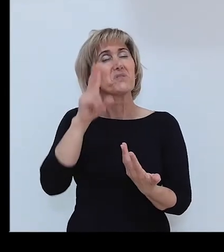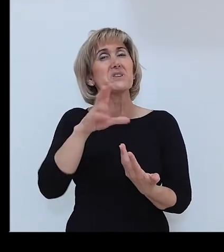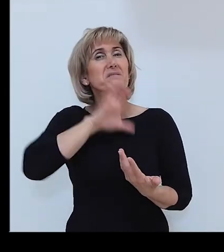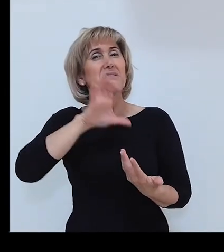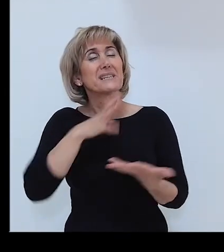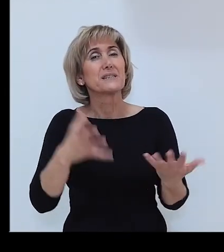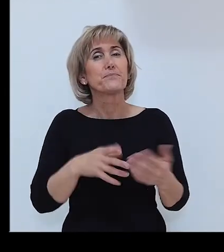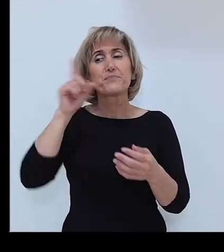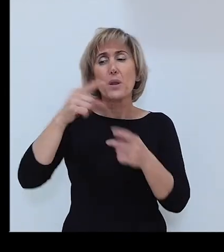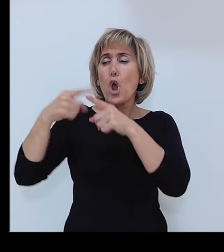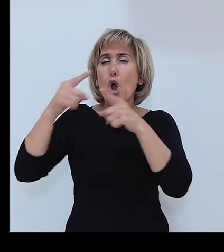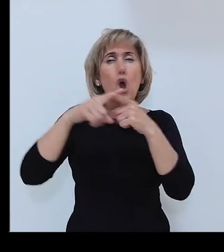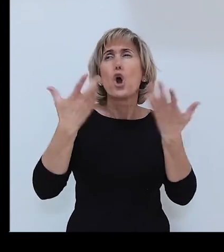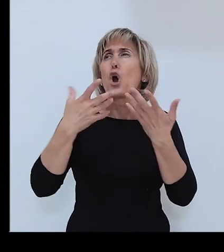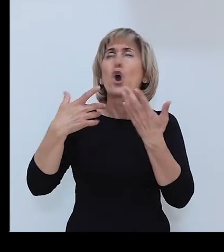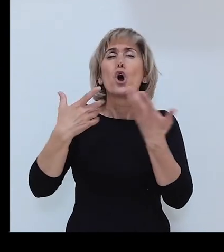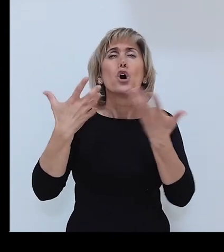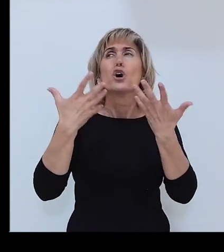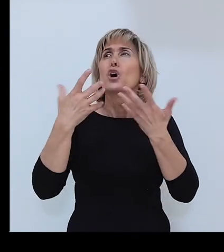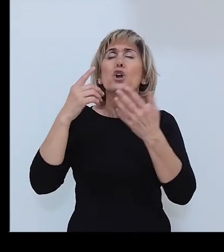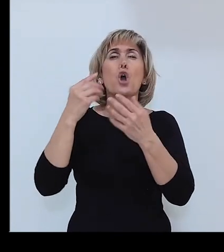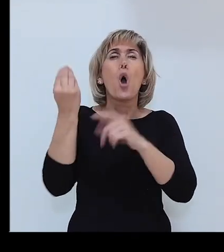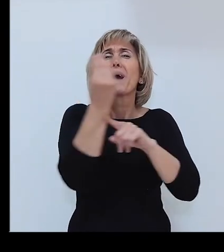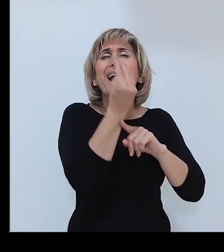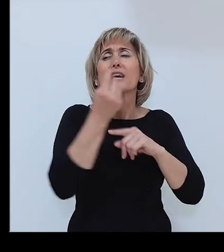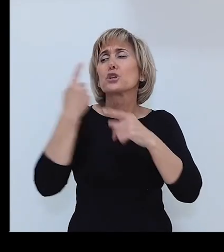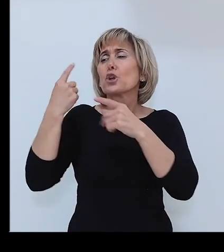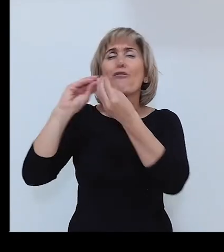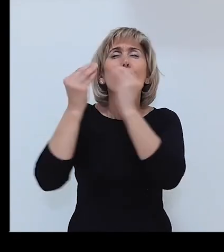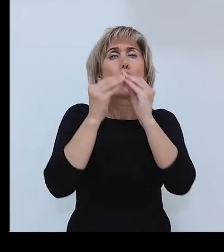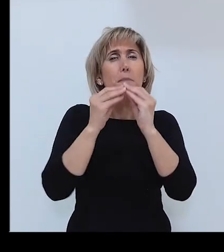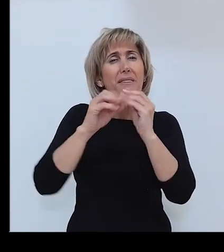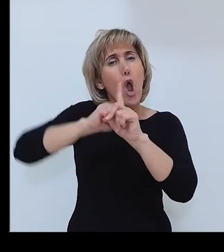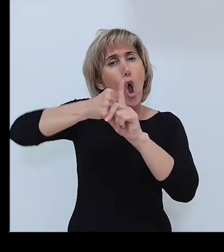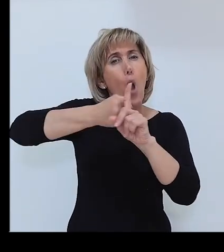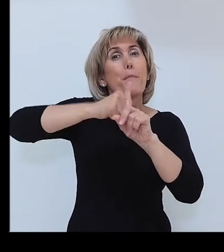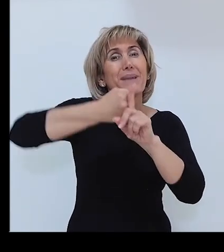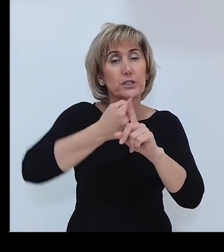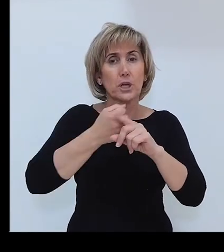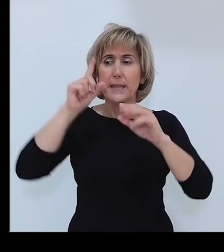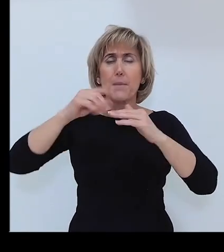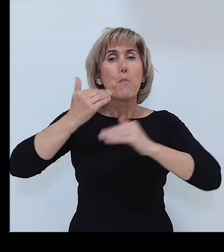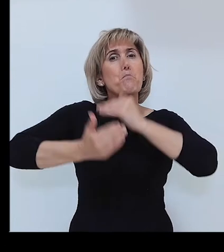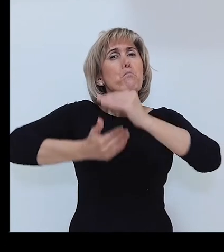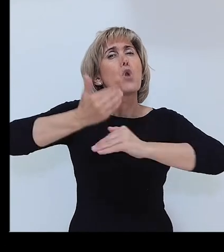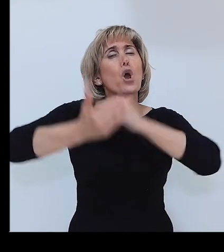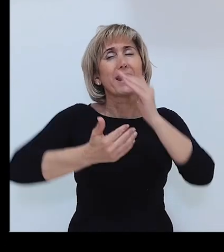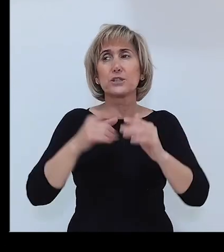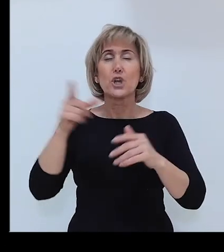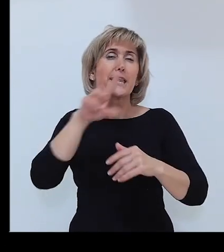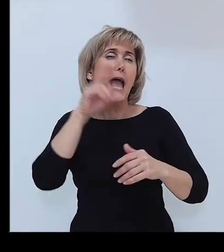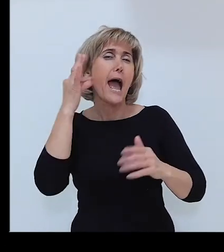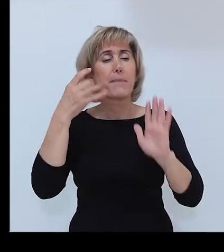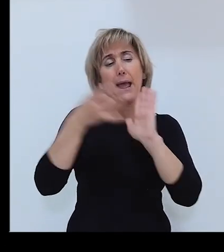en lo doméstico, ¿no? Objetos y formas de opresión. Eso es muy relevante, que lo estudiemos y que nos comprometamos, ¿no?